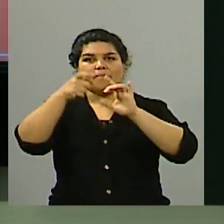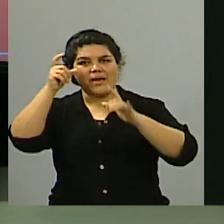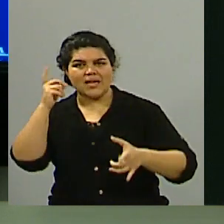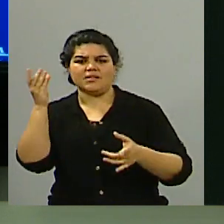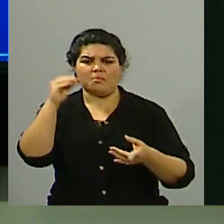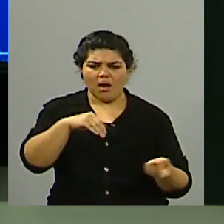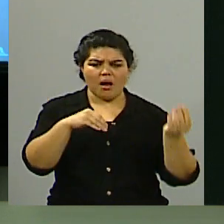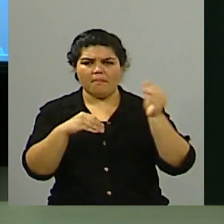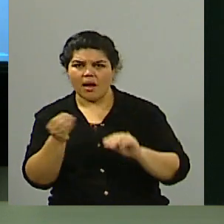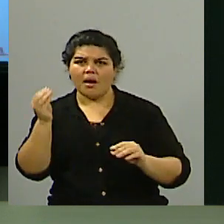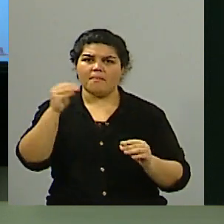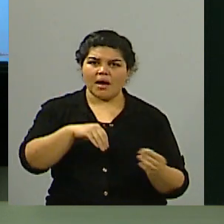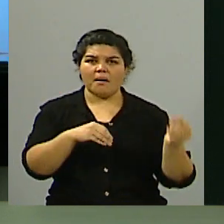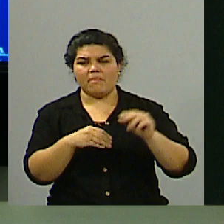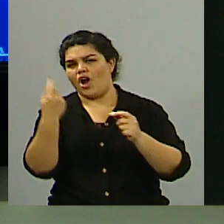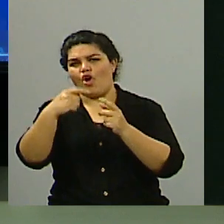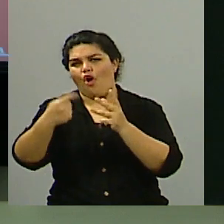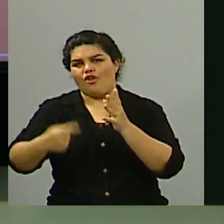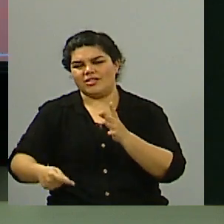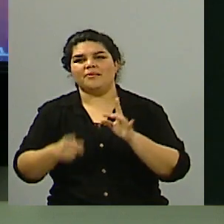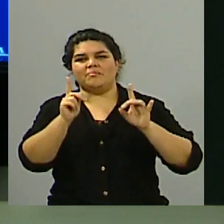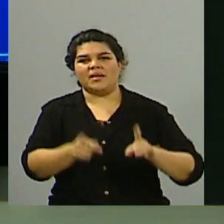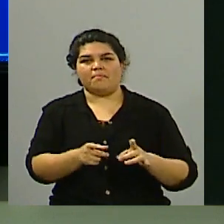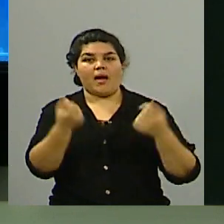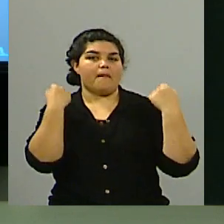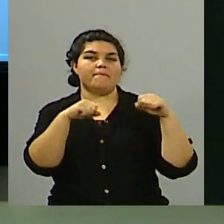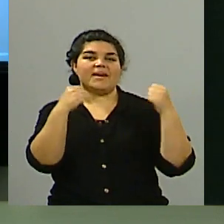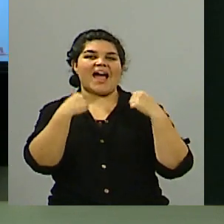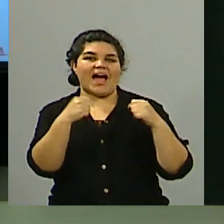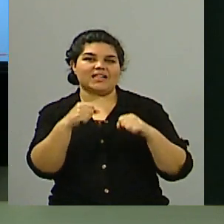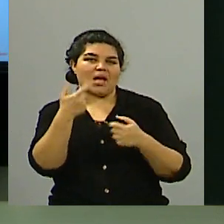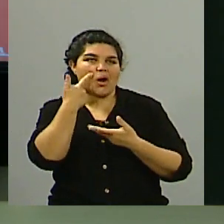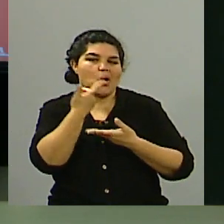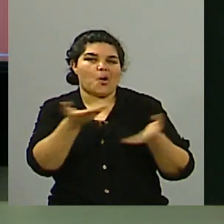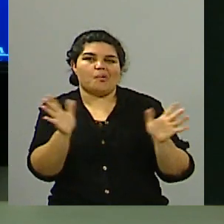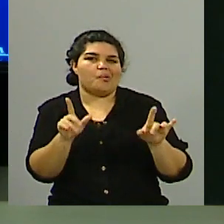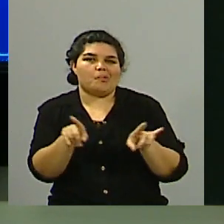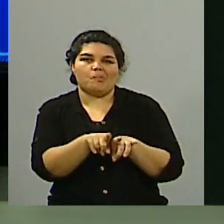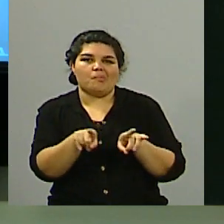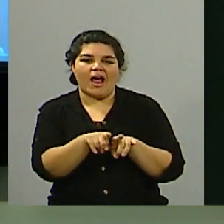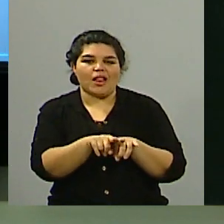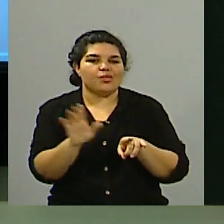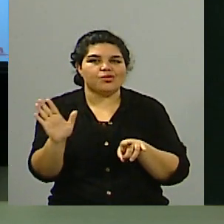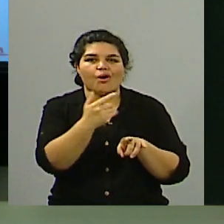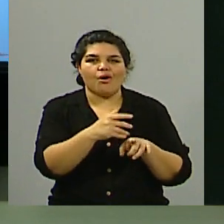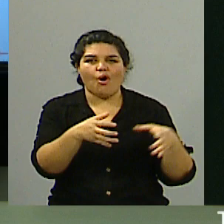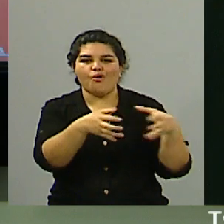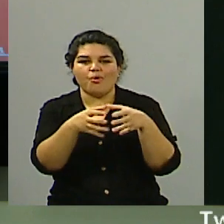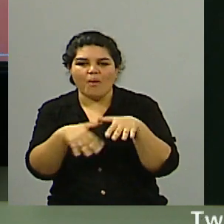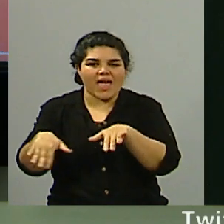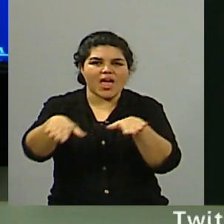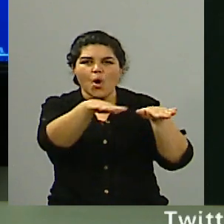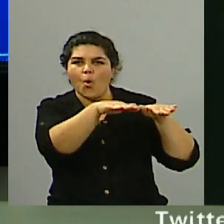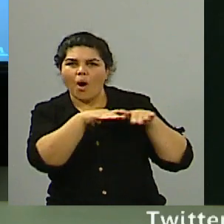distintas cosas. Nosotros no solamente hacemos práctica que vas a ver algo muy tipo coreografía, por si se podría decir de alguna manera, sino también tenemos